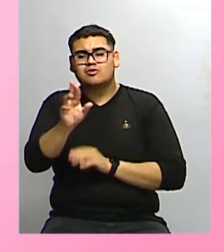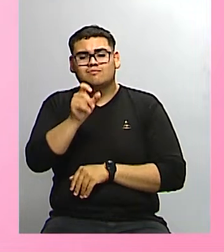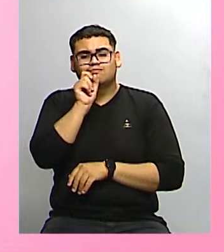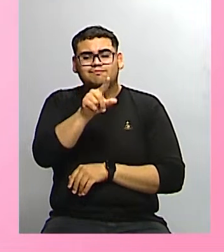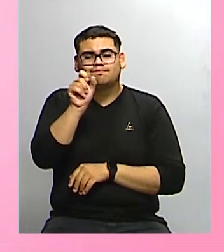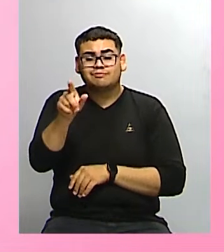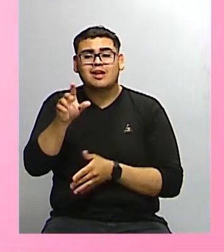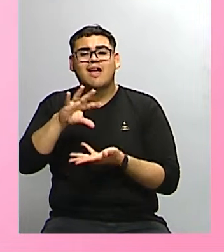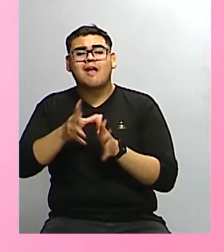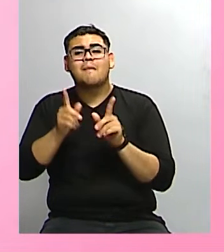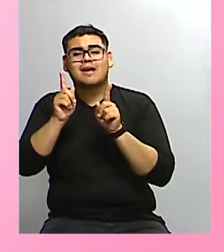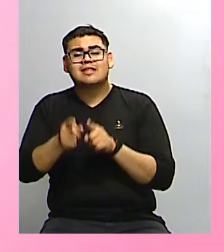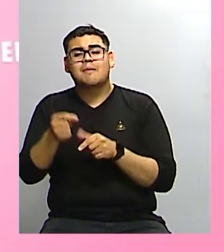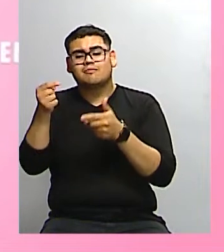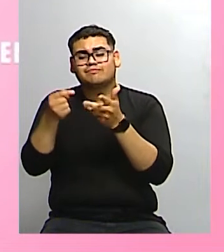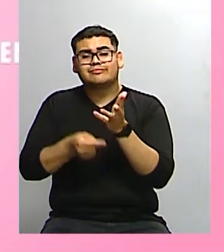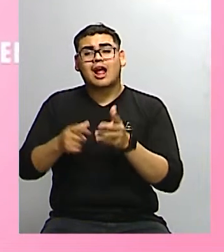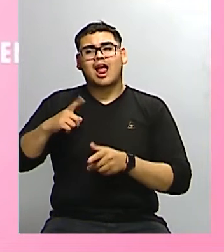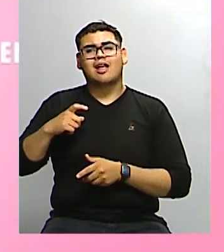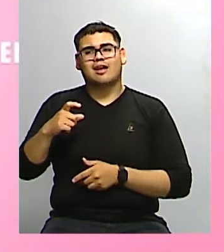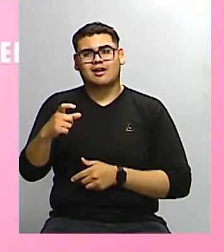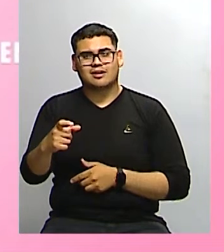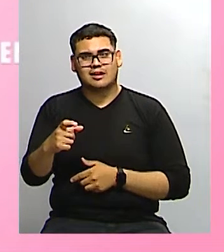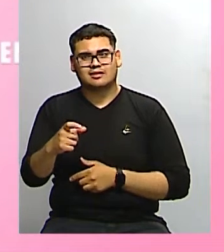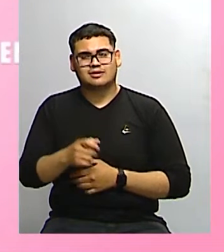de cáncer. mm. Entonces, sí,